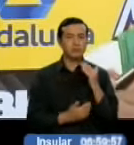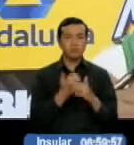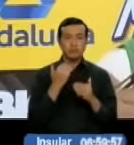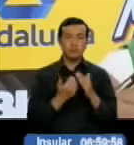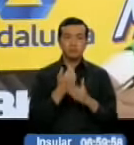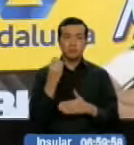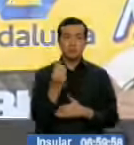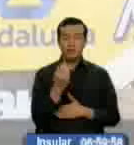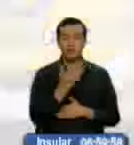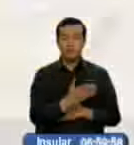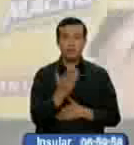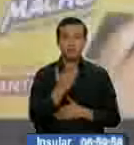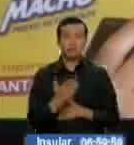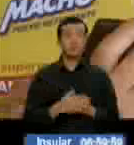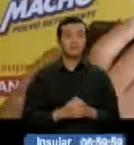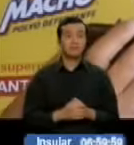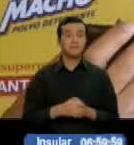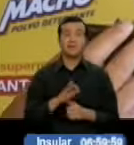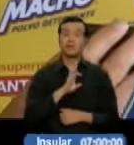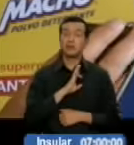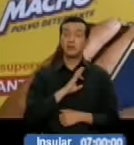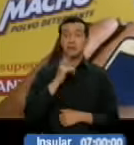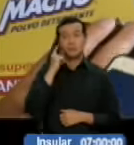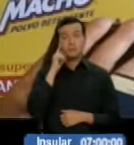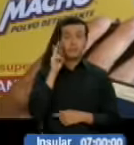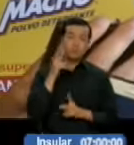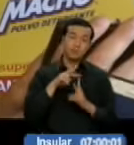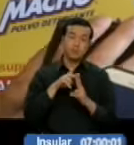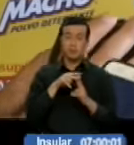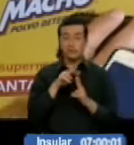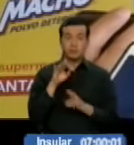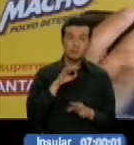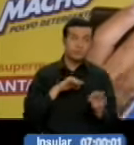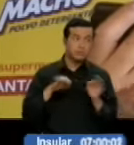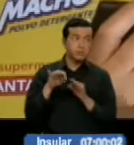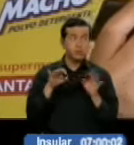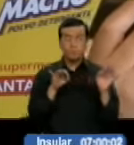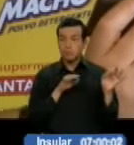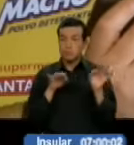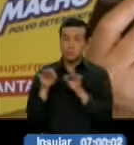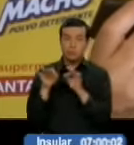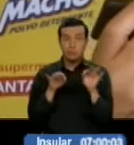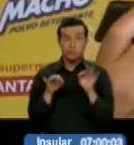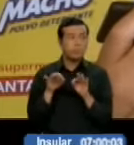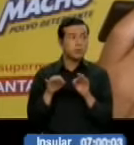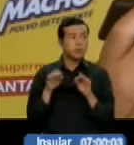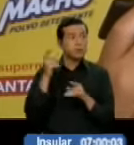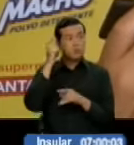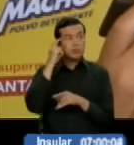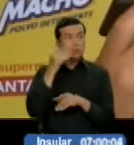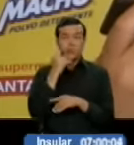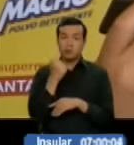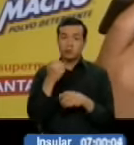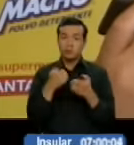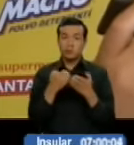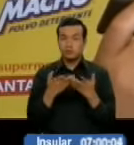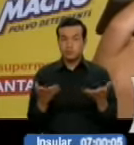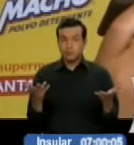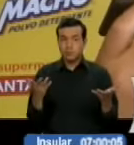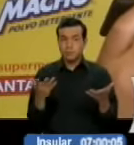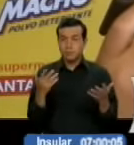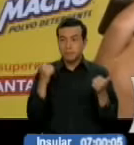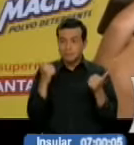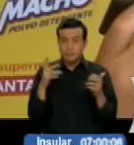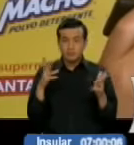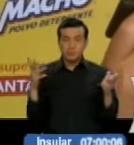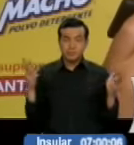que se incorporaron recién este año. Como entrenador tengo que buscar modificaciones para que lo que yo considero que puede ser lo mejor para el equipo. Obviamente que no está dando